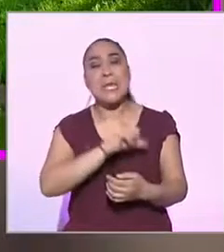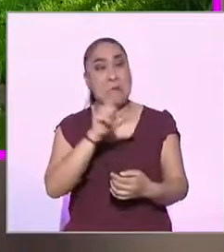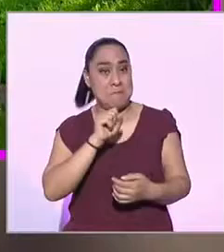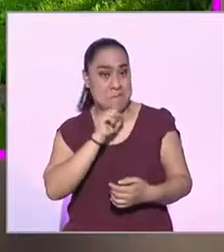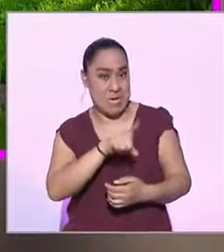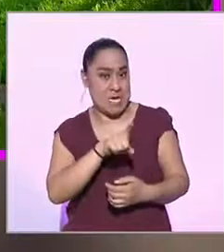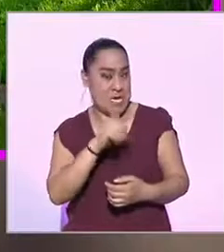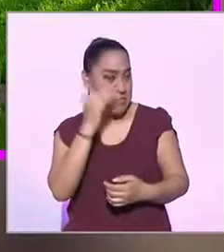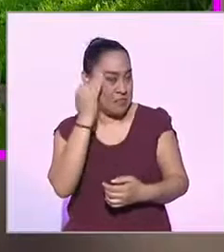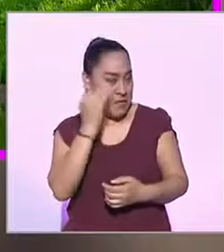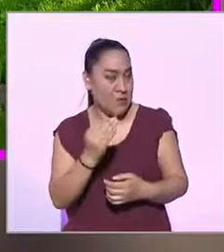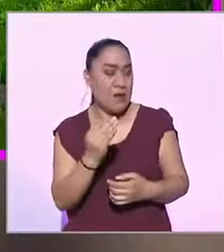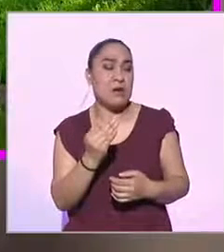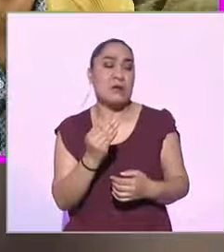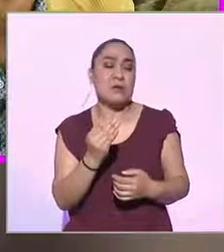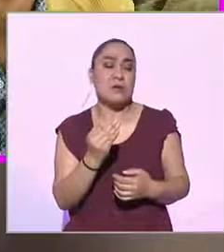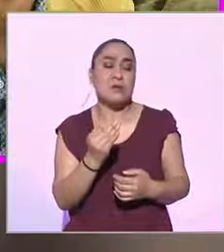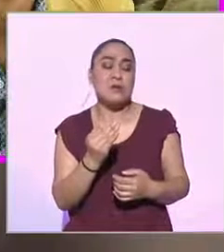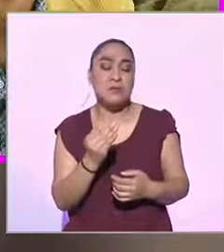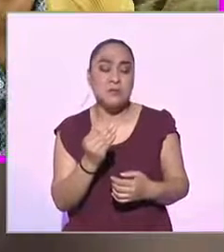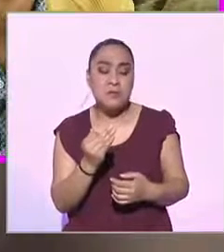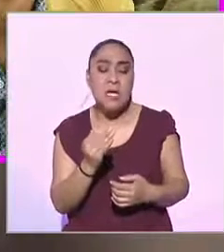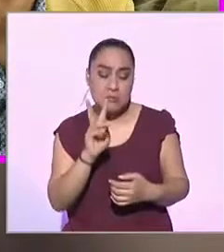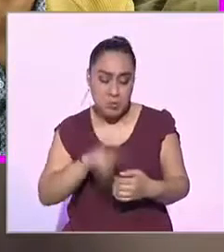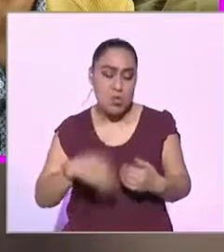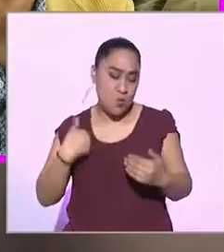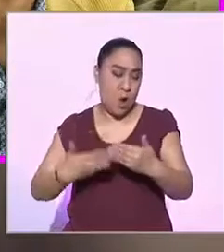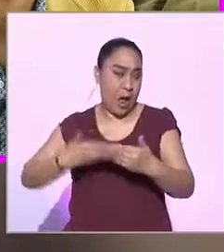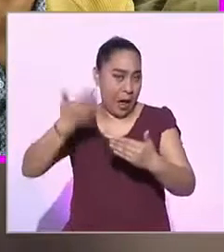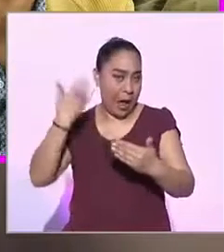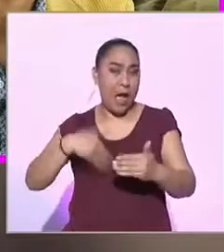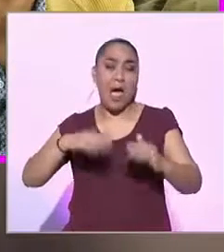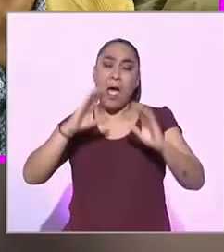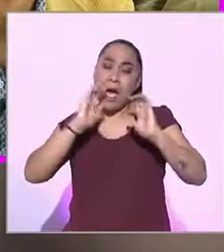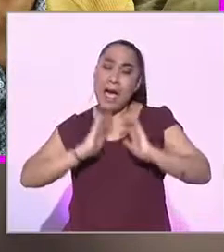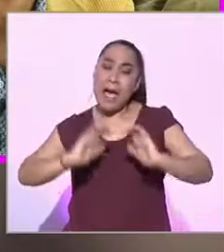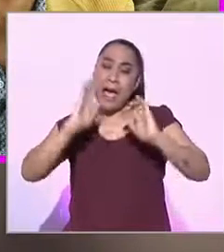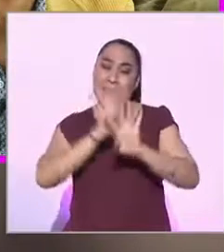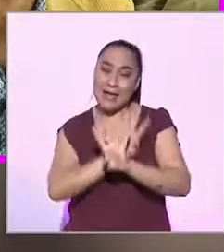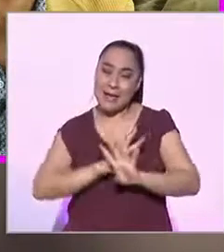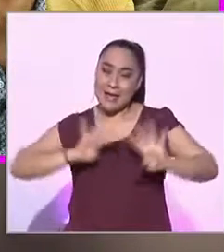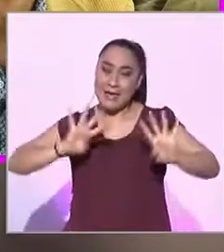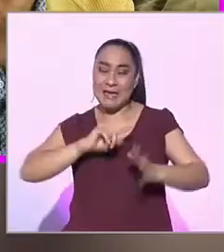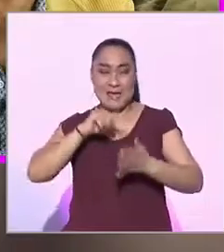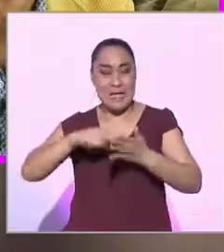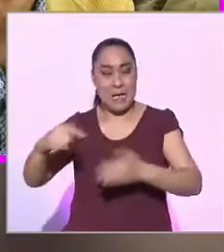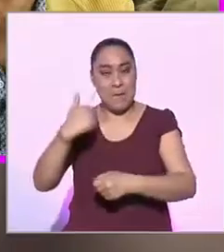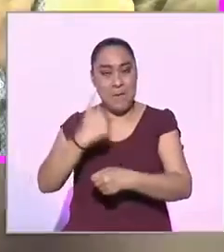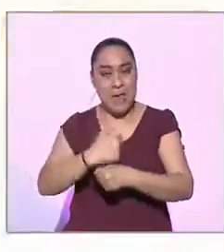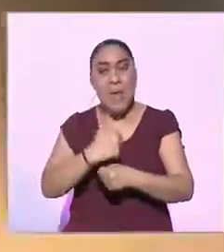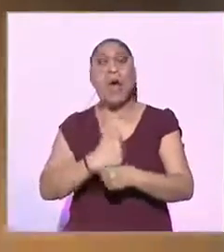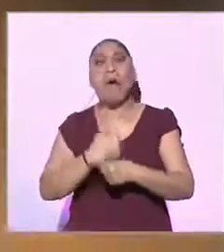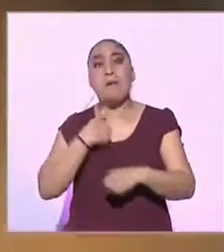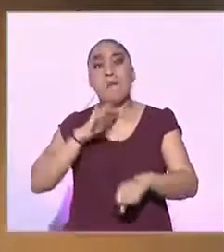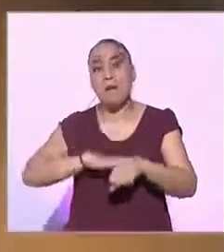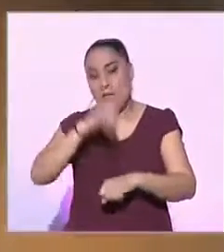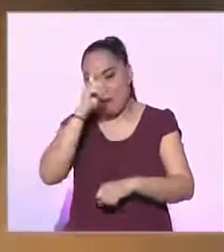tiempo empecé a tomar, bueno, yo desde antes estaba en el coro de la primaria y eso sí se me dio más